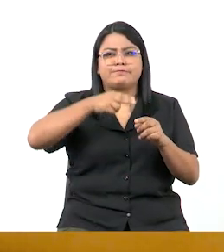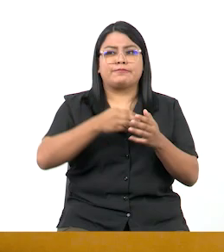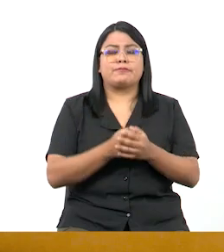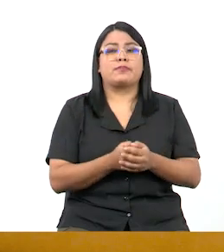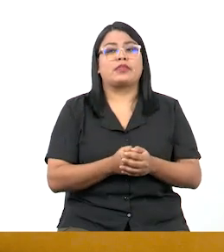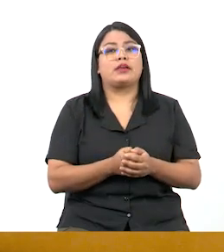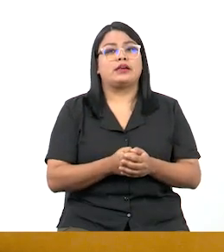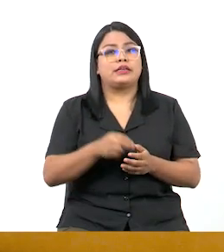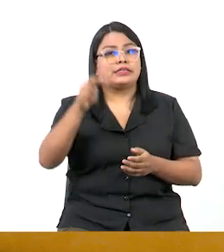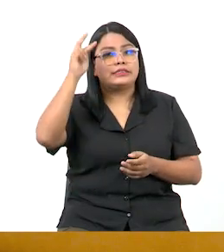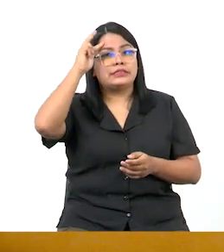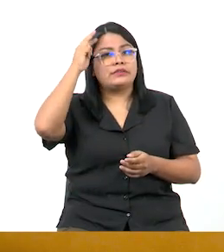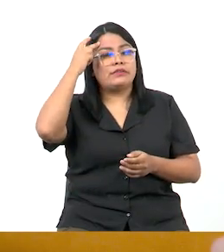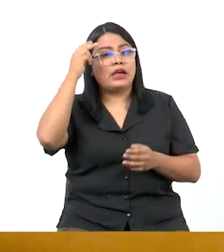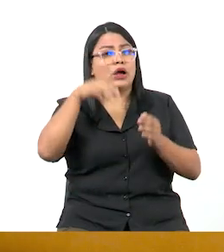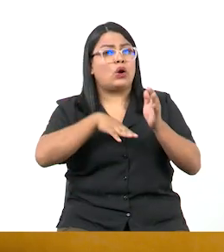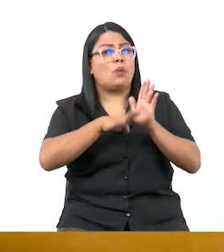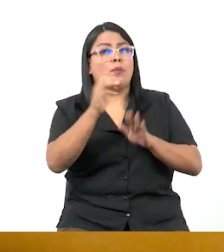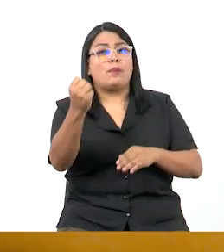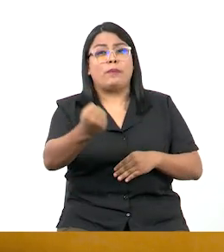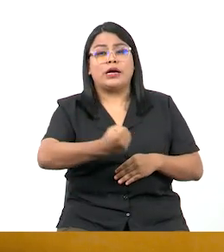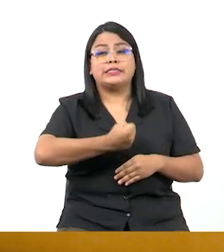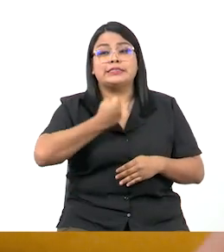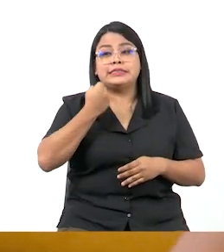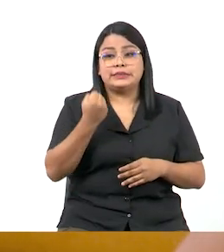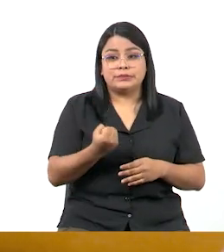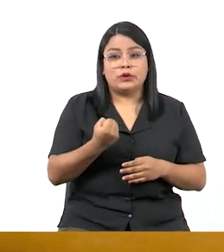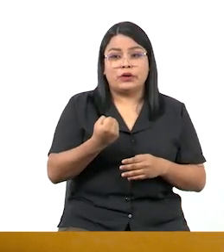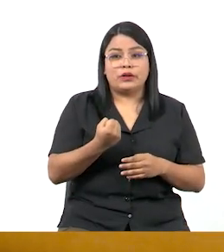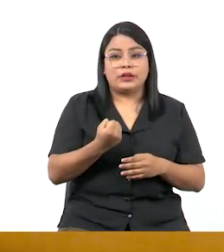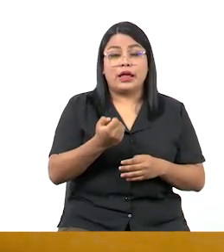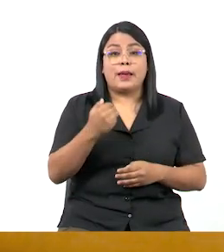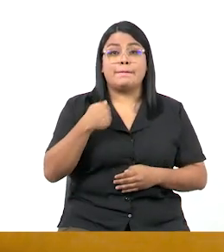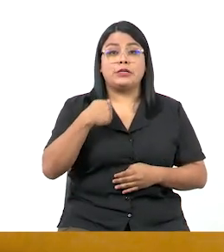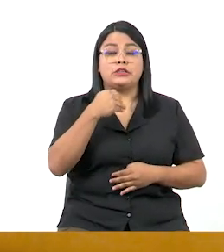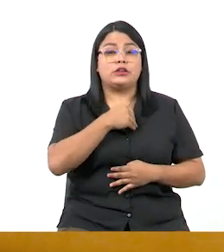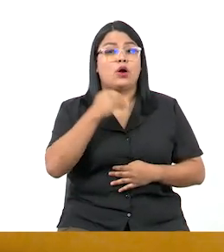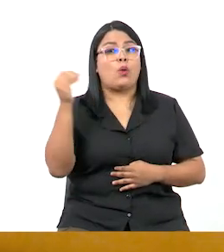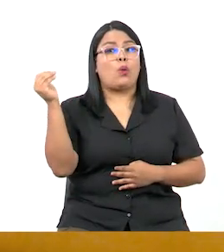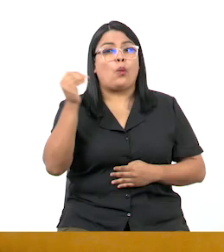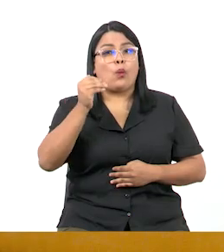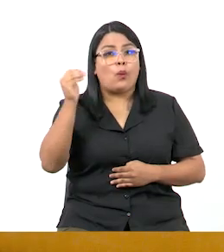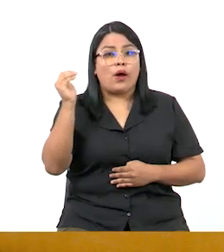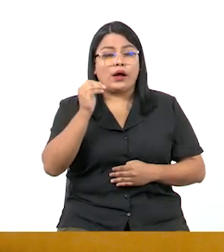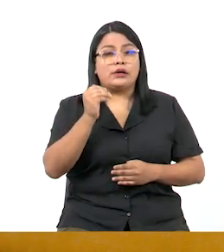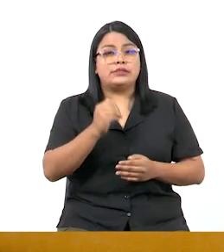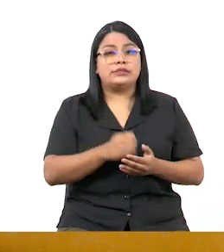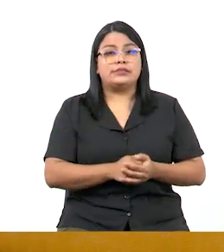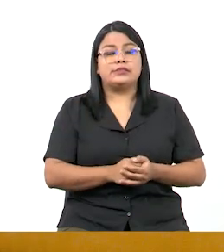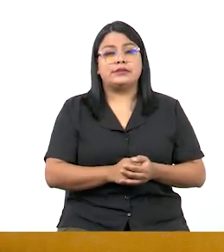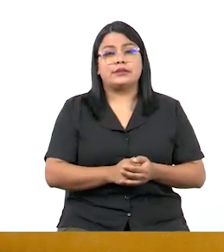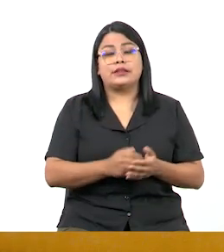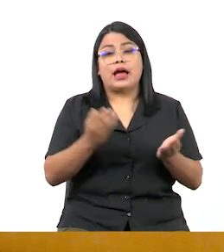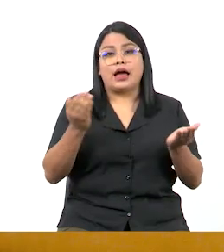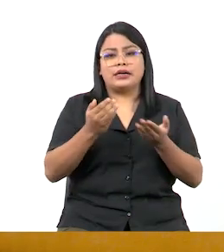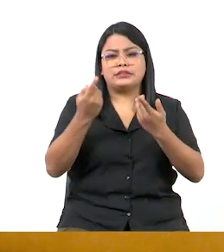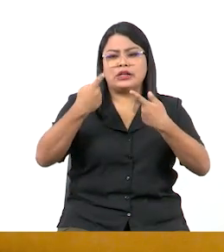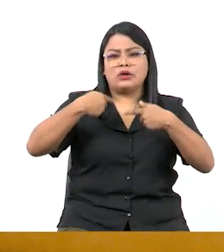el pensamiento crítico. Sí. Y ese quizás es uno de los puntos primordiales por lo cual el Ministerio de